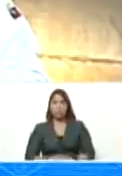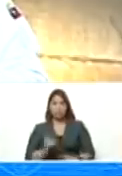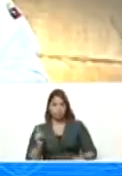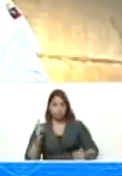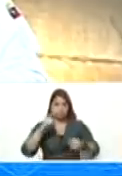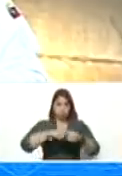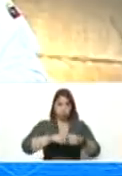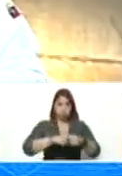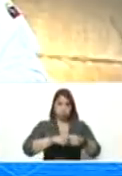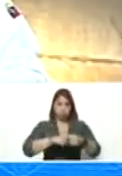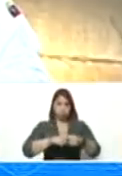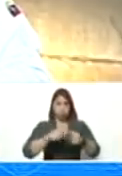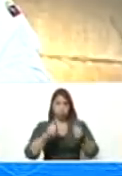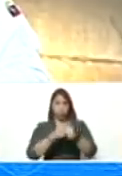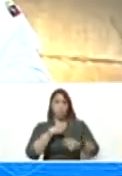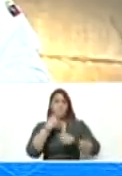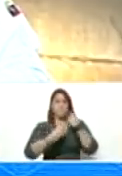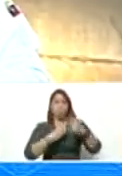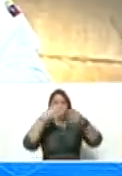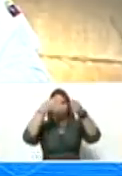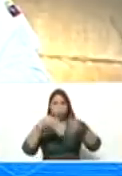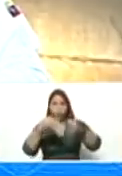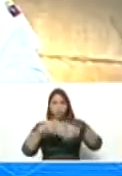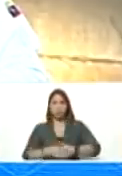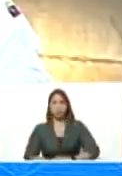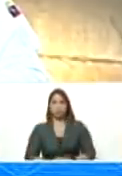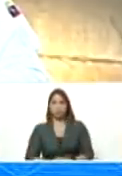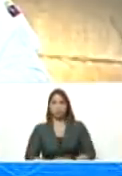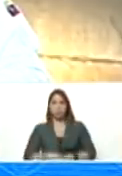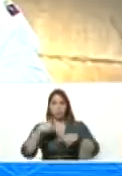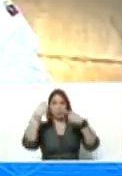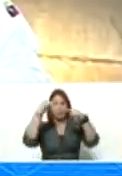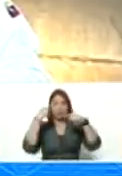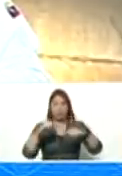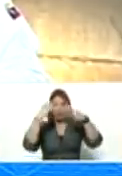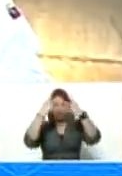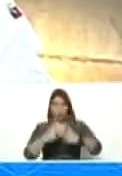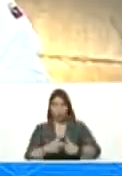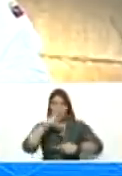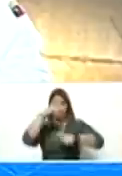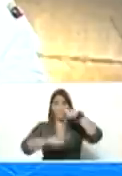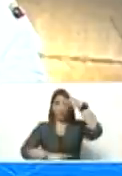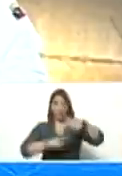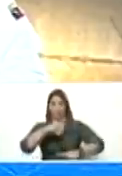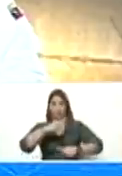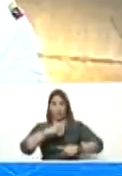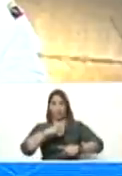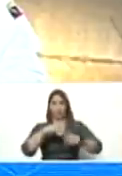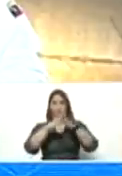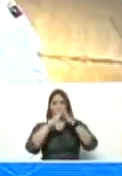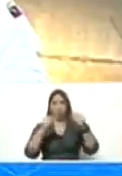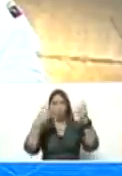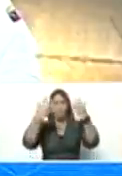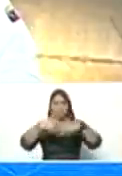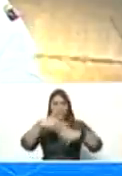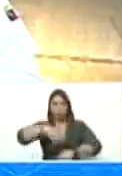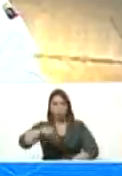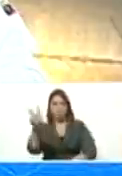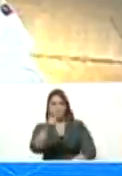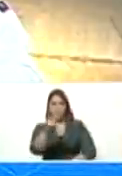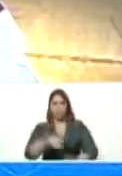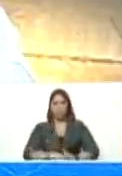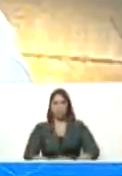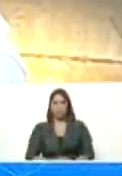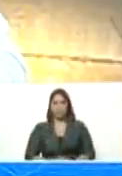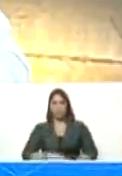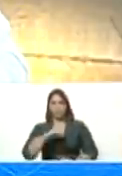incorpore con una voz definitiva en los niveles de administración y planificación de todas las empresas, de todos los